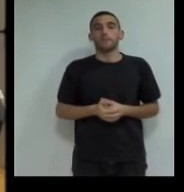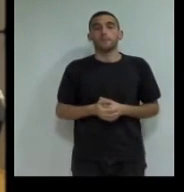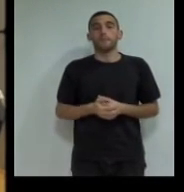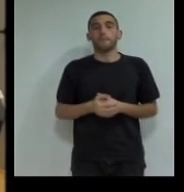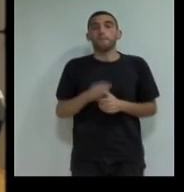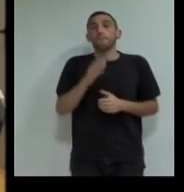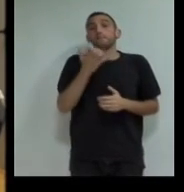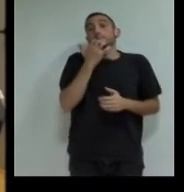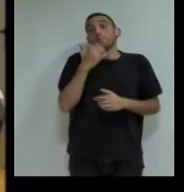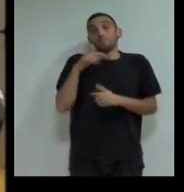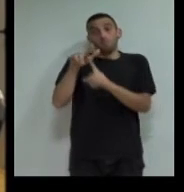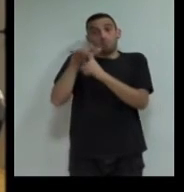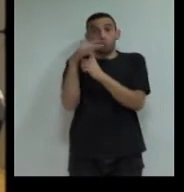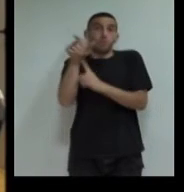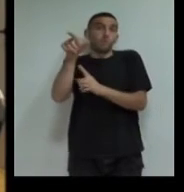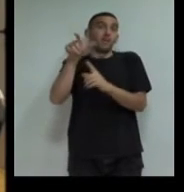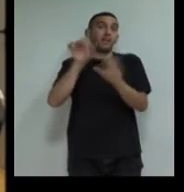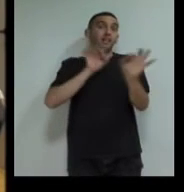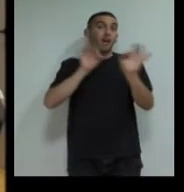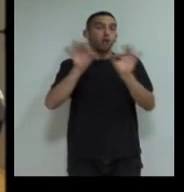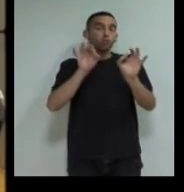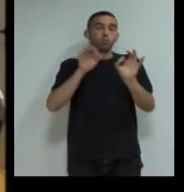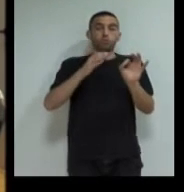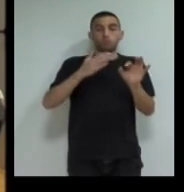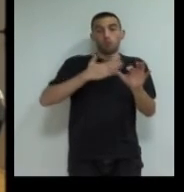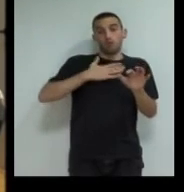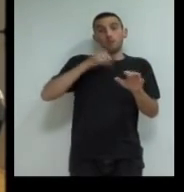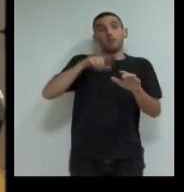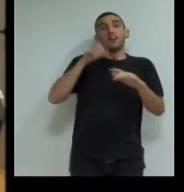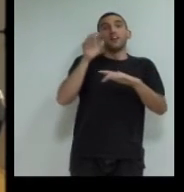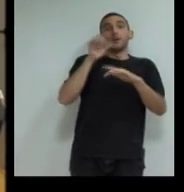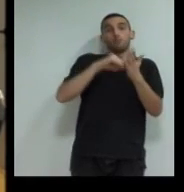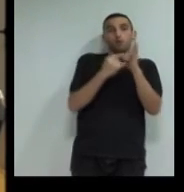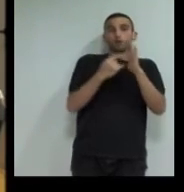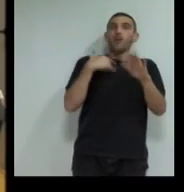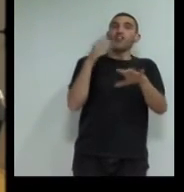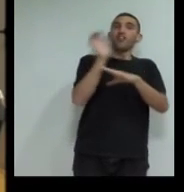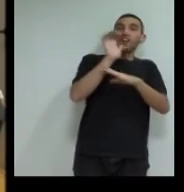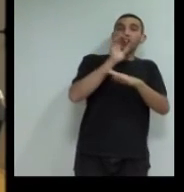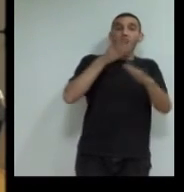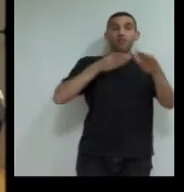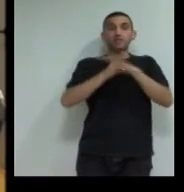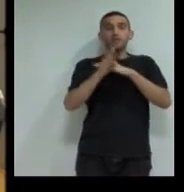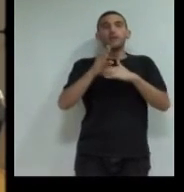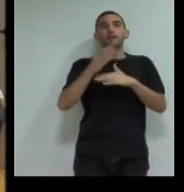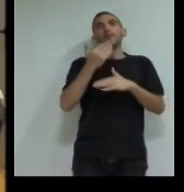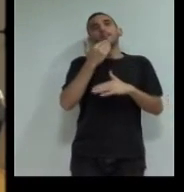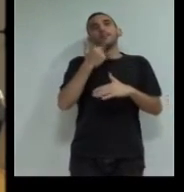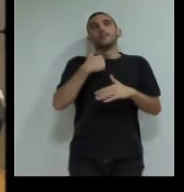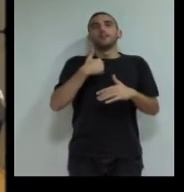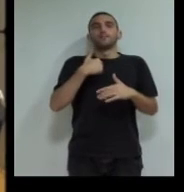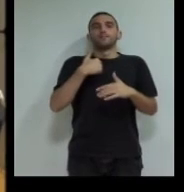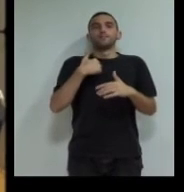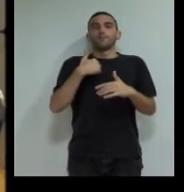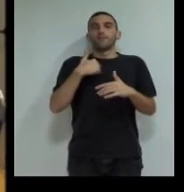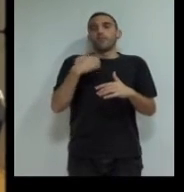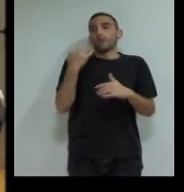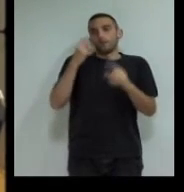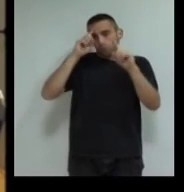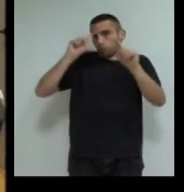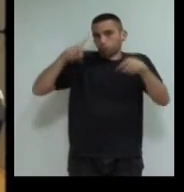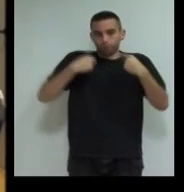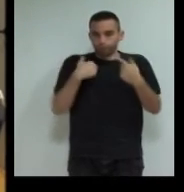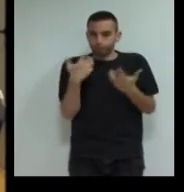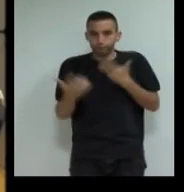del teatro, como en el caso nuestro del proyecto de cine accesible, nos hemos obligado a ser el Juan Palomo de la historia.